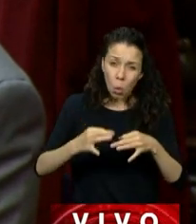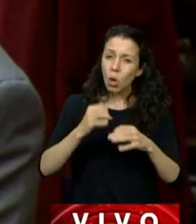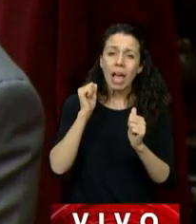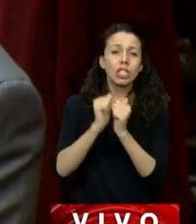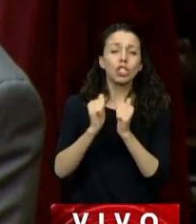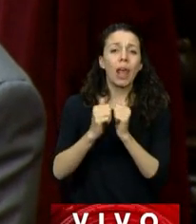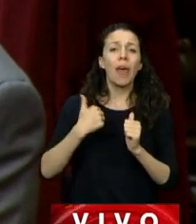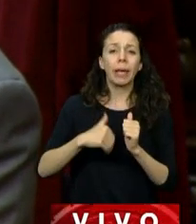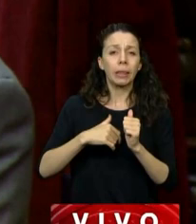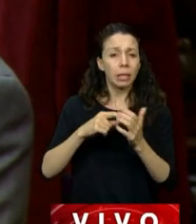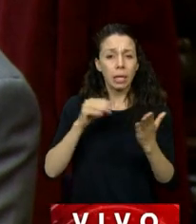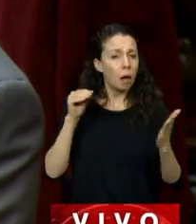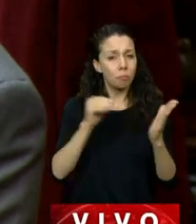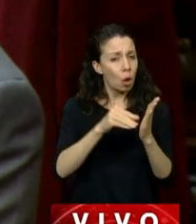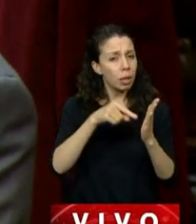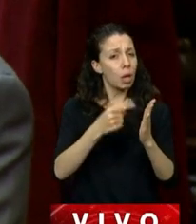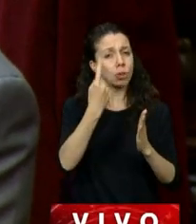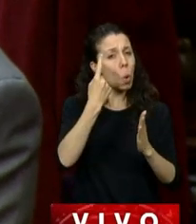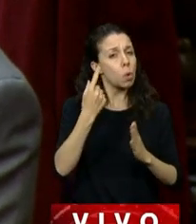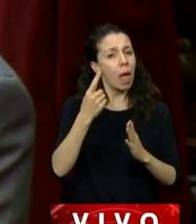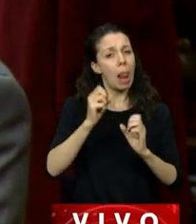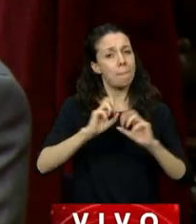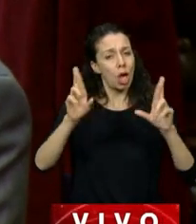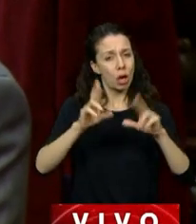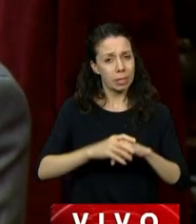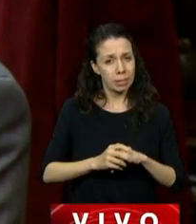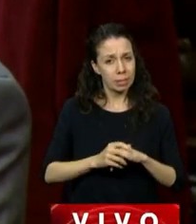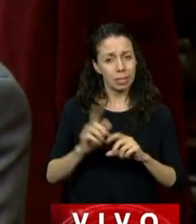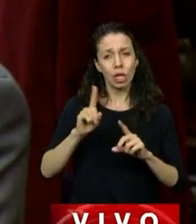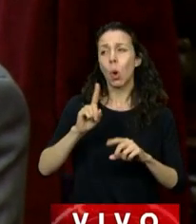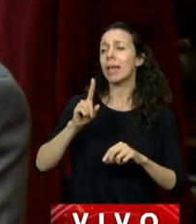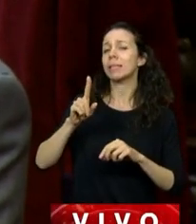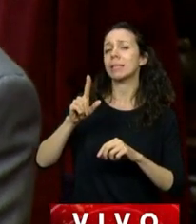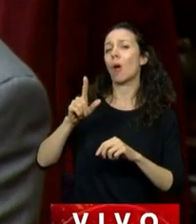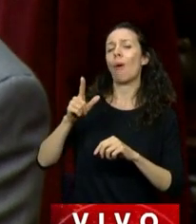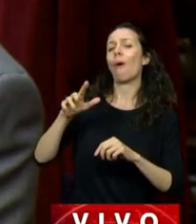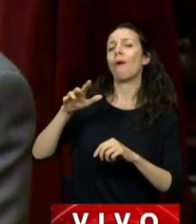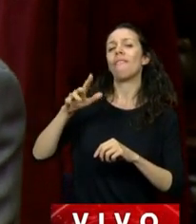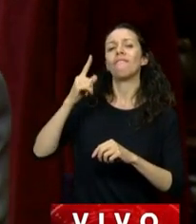Argentina. Y no estamos en Narnia, como decían recién.